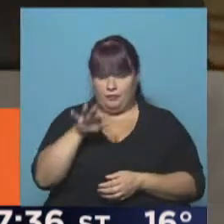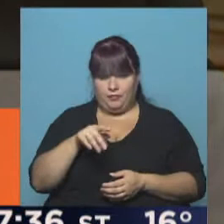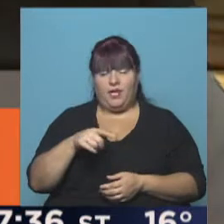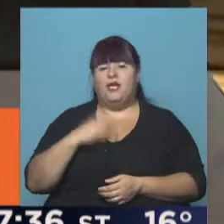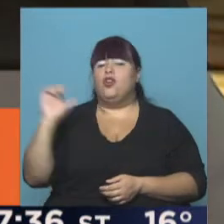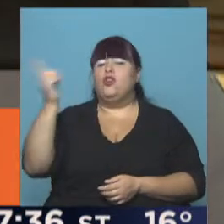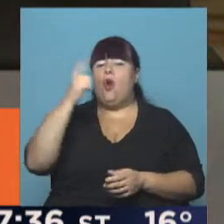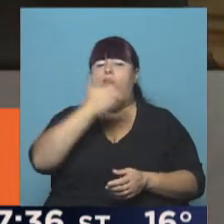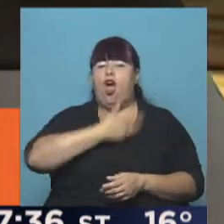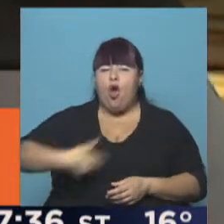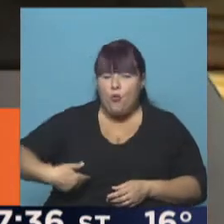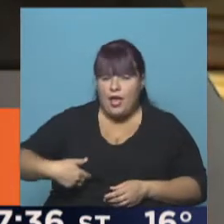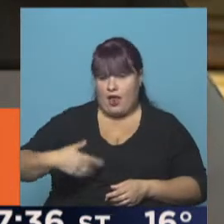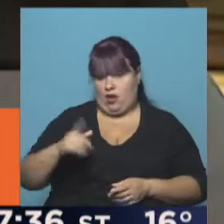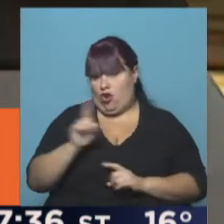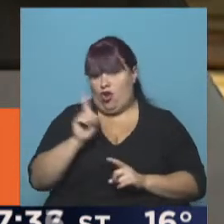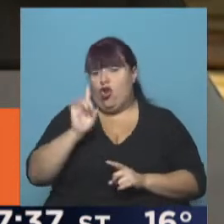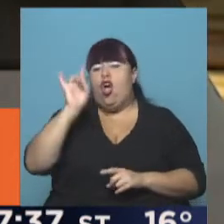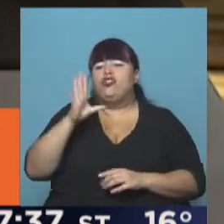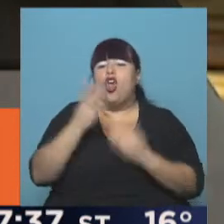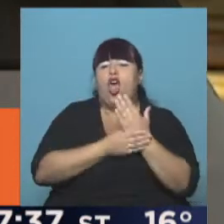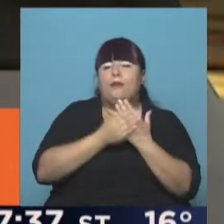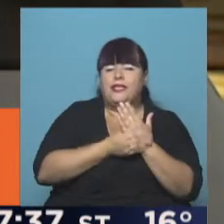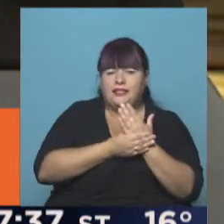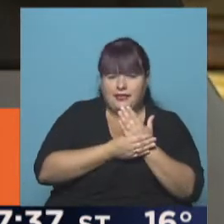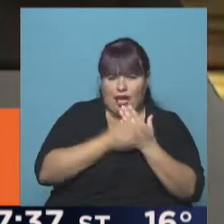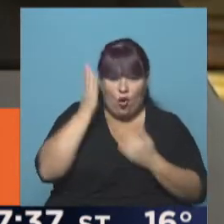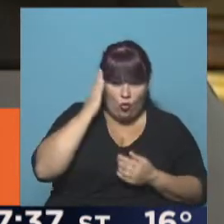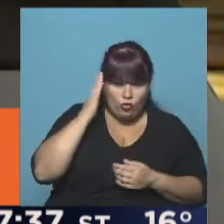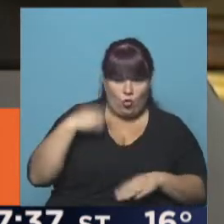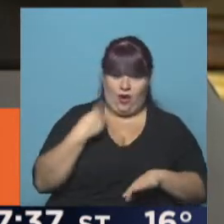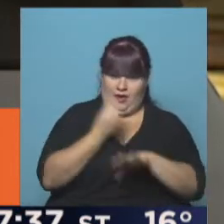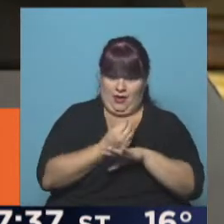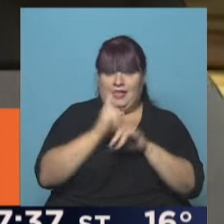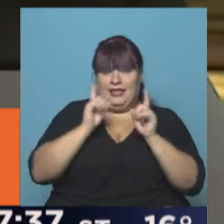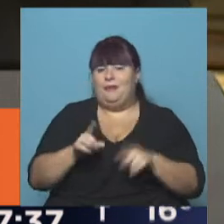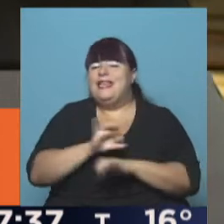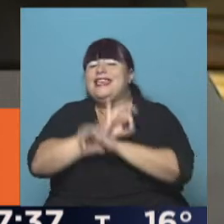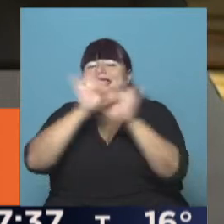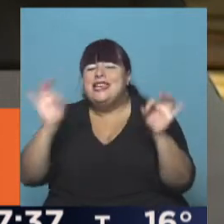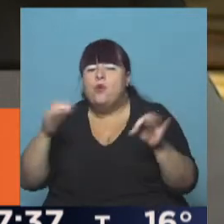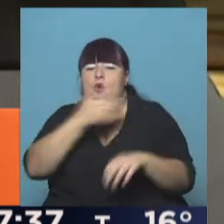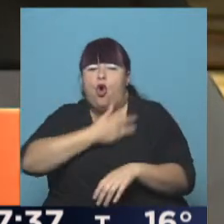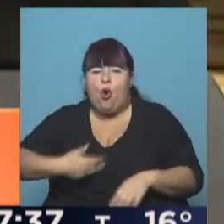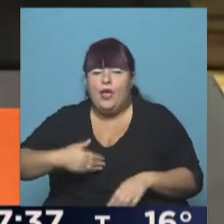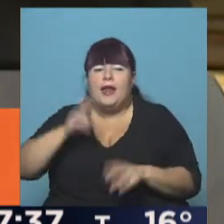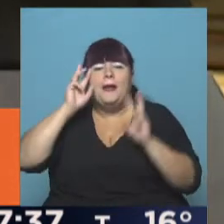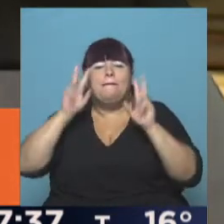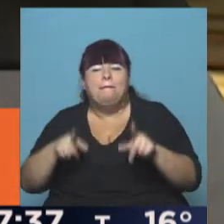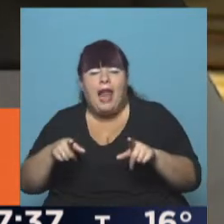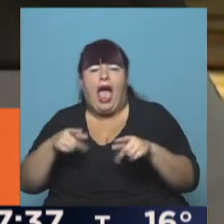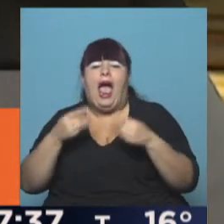ningún lugar del gobierno, por supuesto, no solo en el Ministerio de Cultura, me cargo, sino en ningún lugar del gobierno, ninguna